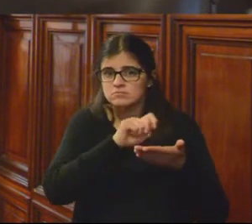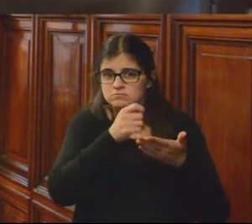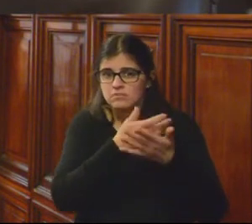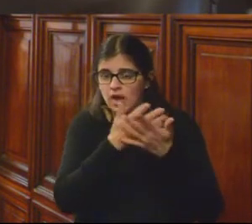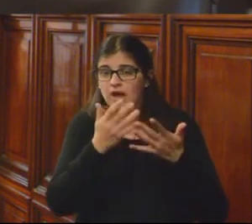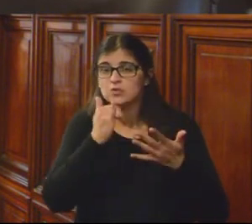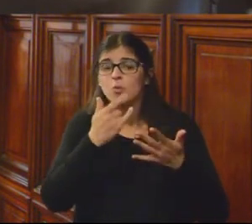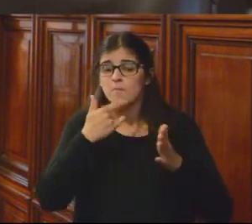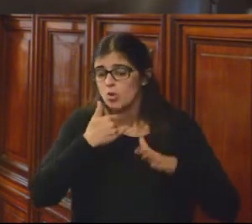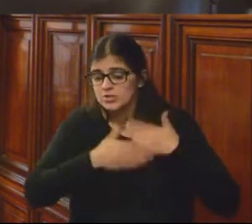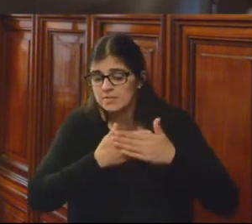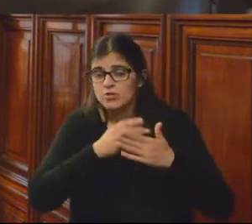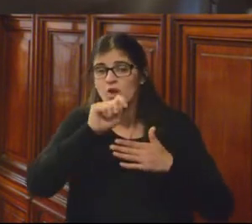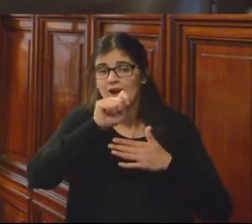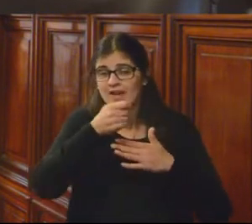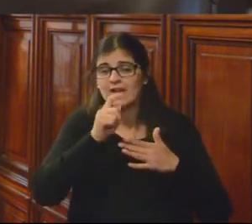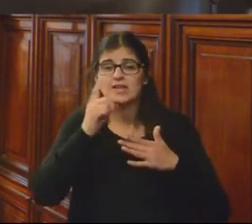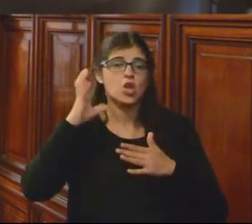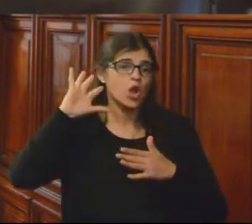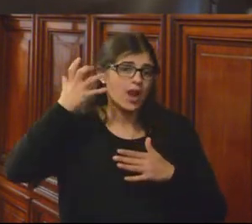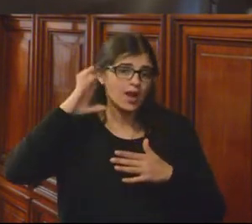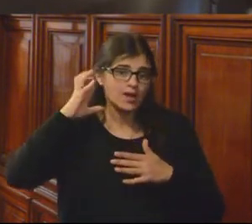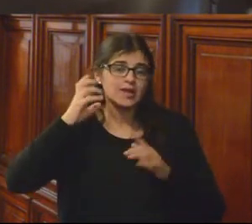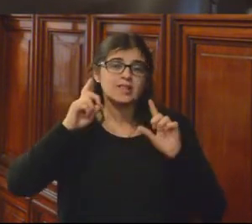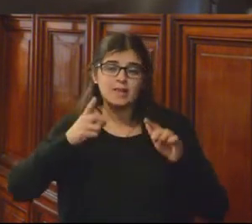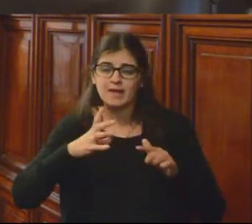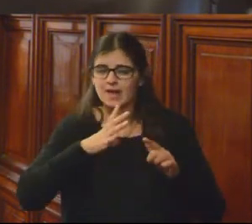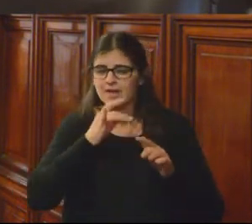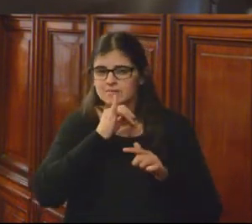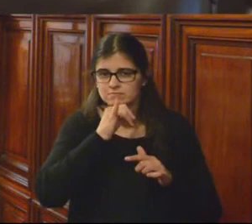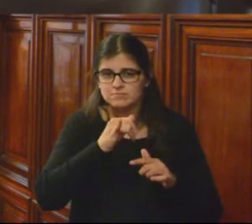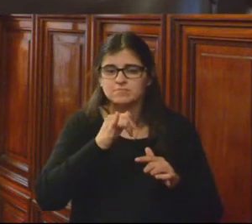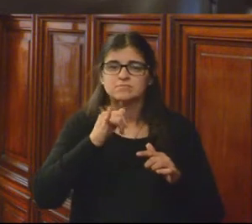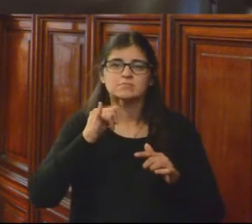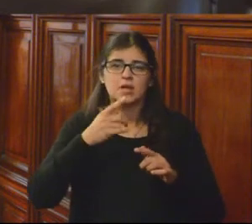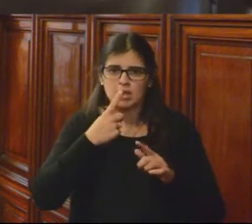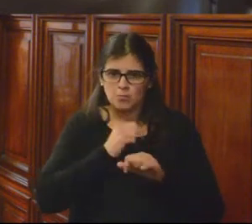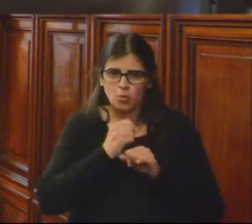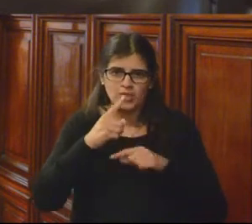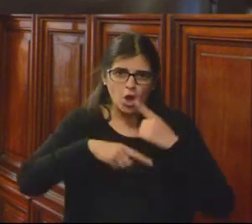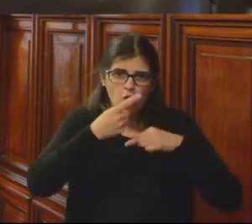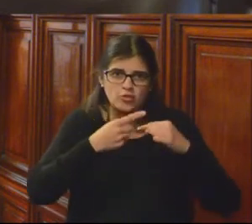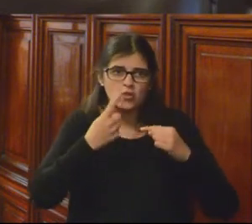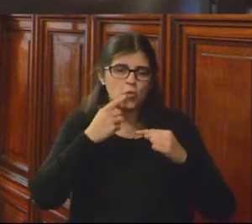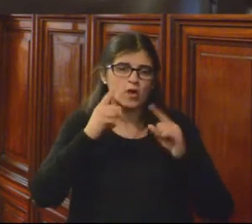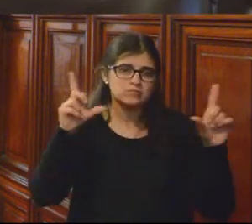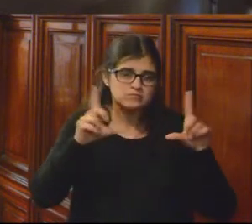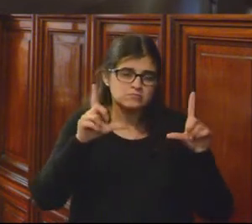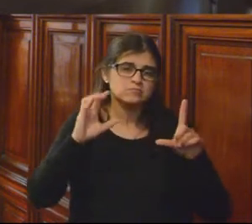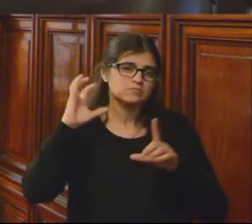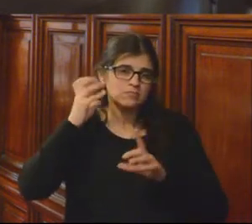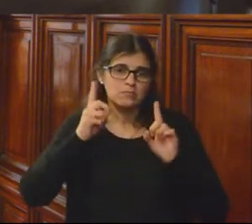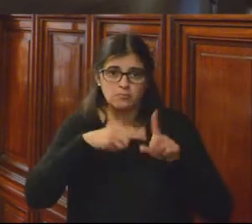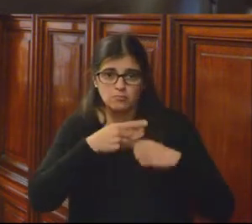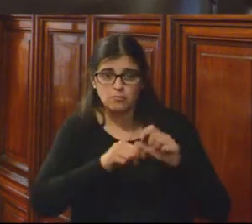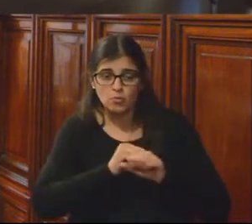que los canales y los medios radiales que estaban emitiendo pudieran seguir al aire? La información que tenemos es que se